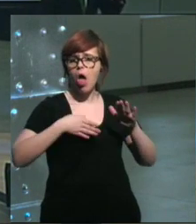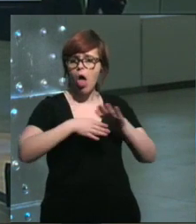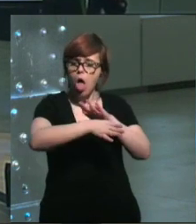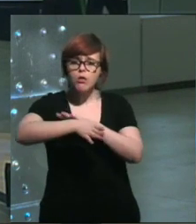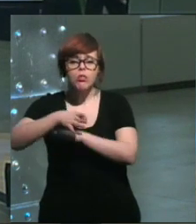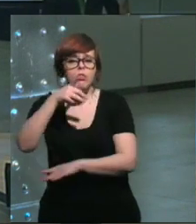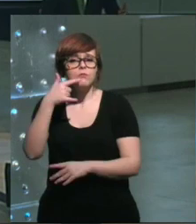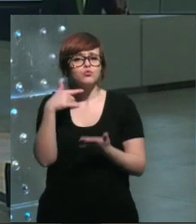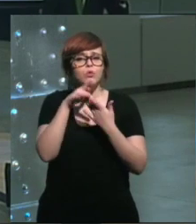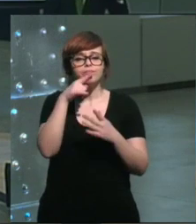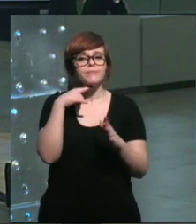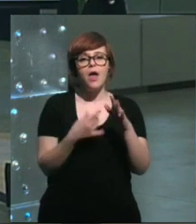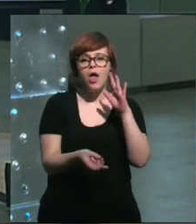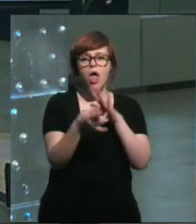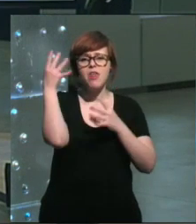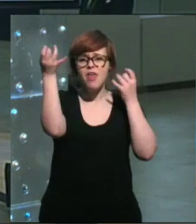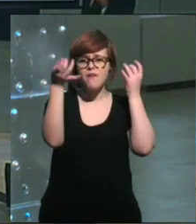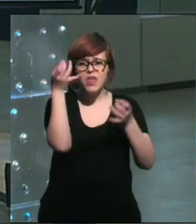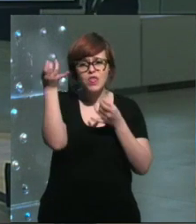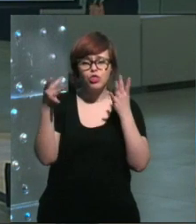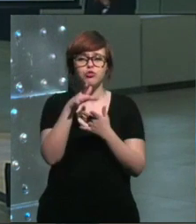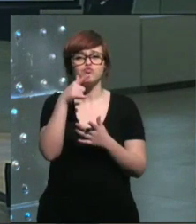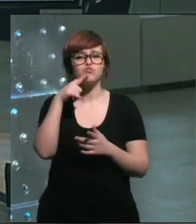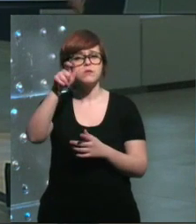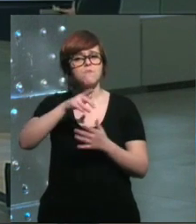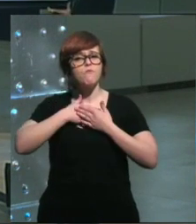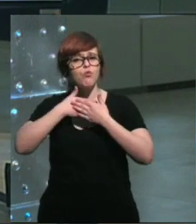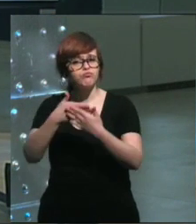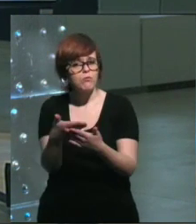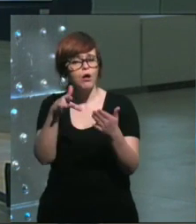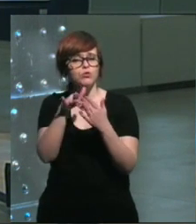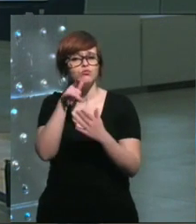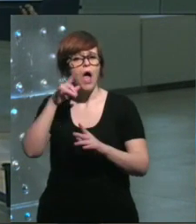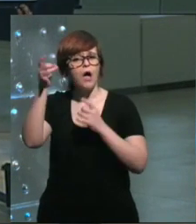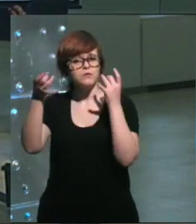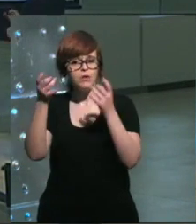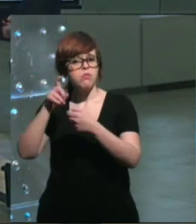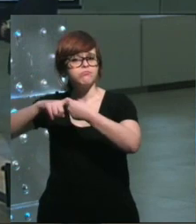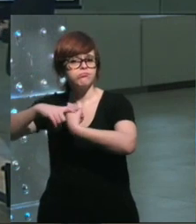un punto de vista de eventos, un punto de vista de voluntarios o actividades en las que podías participar.